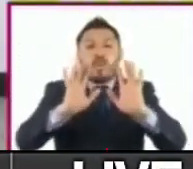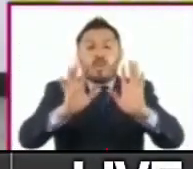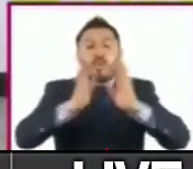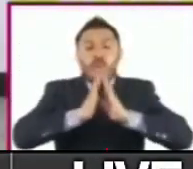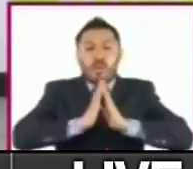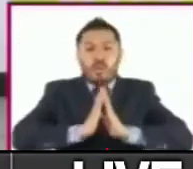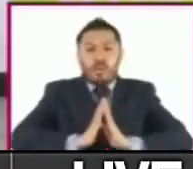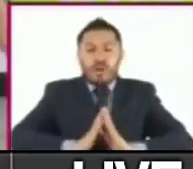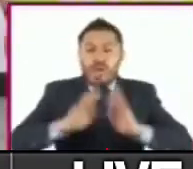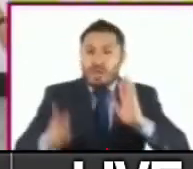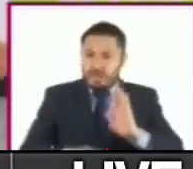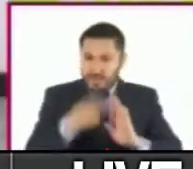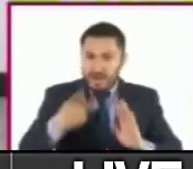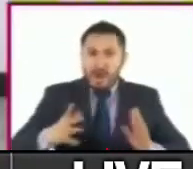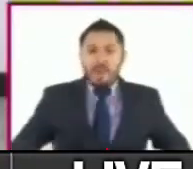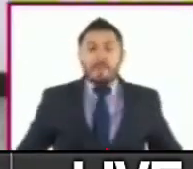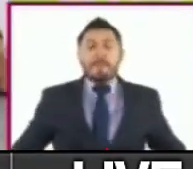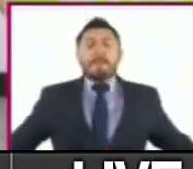Una vez más.